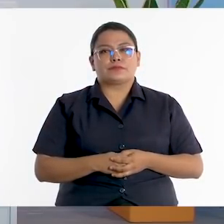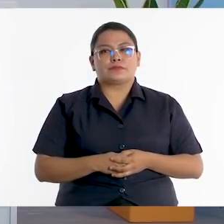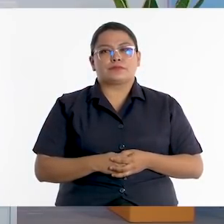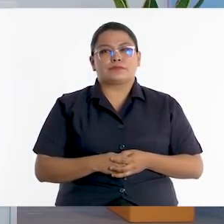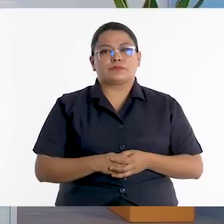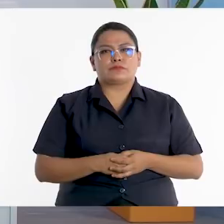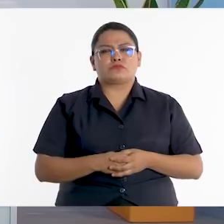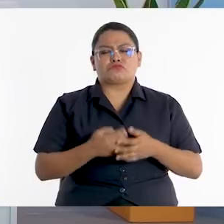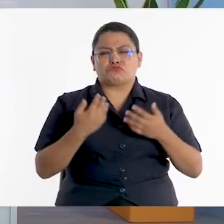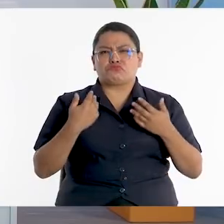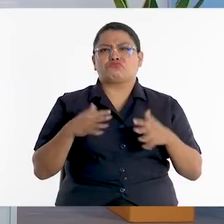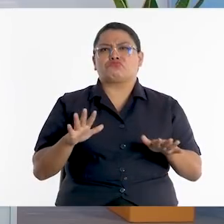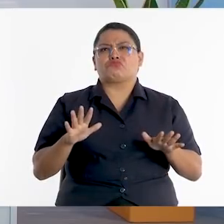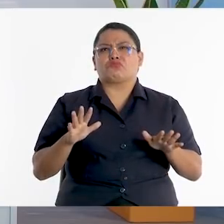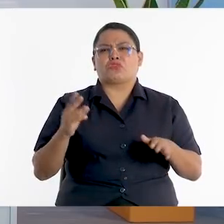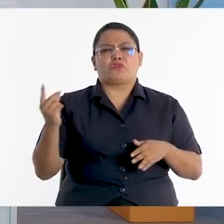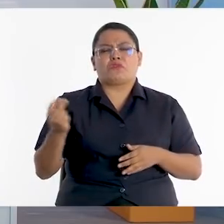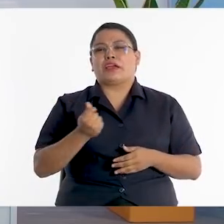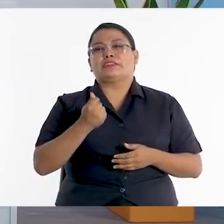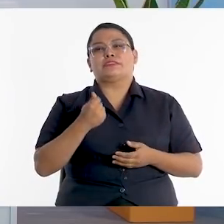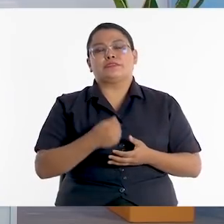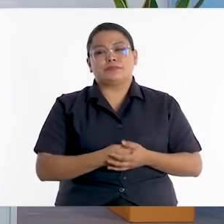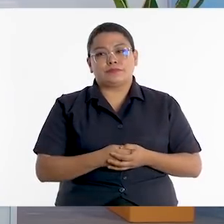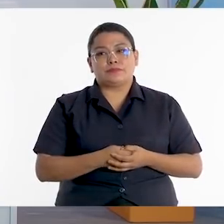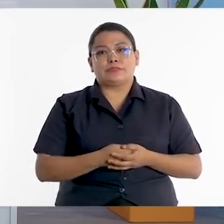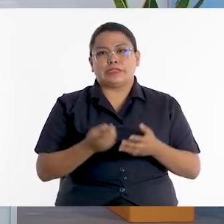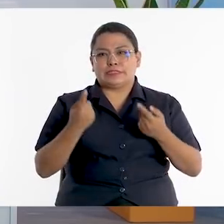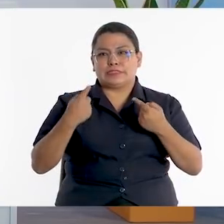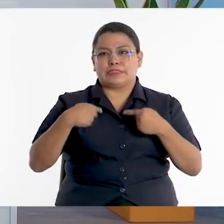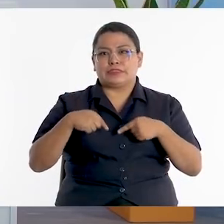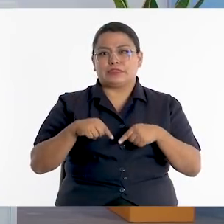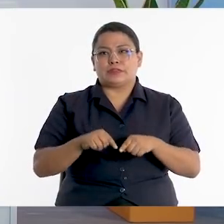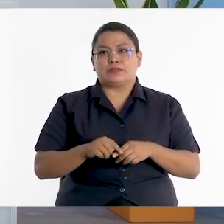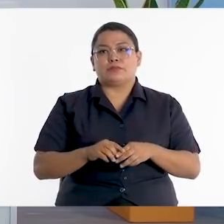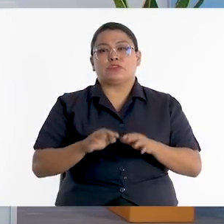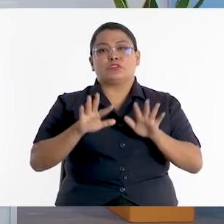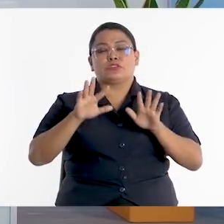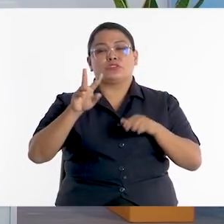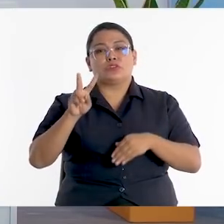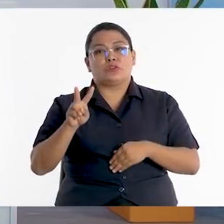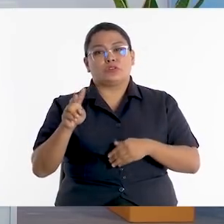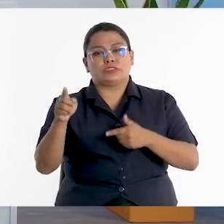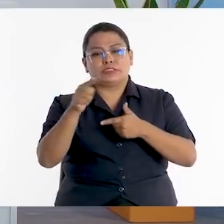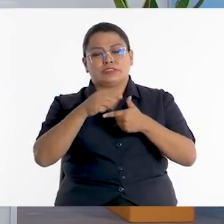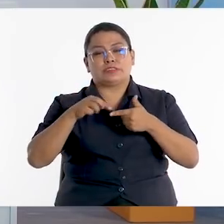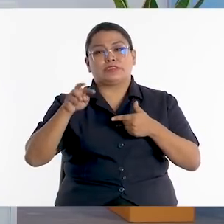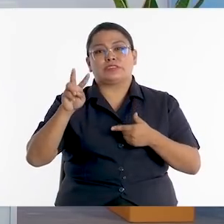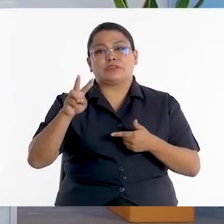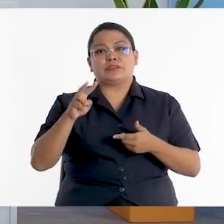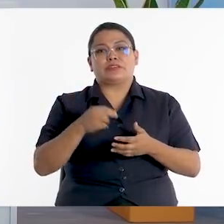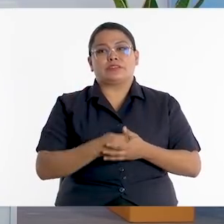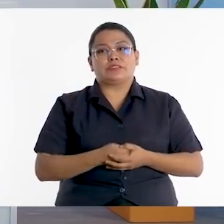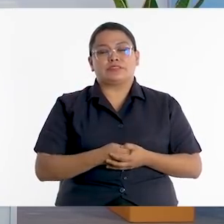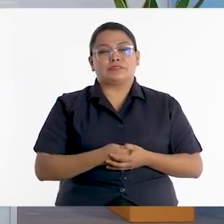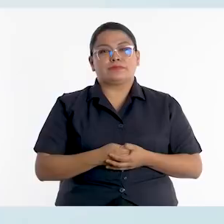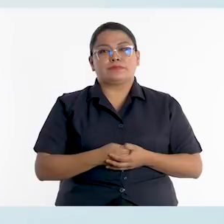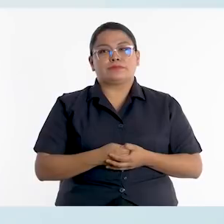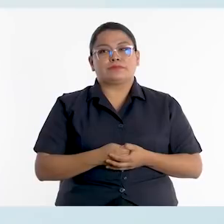Y ya está. Vamos a la parte fácil. Sigamos la flecha. 12 entre 2 nos da